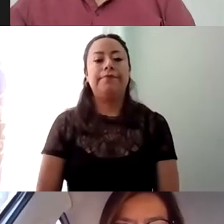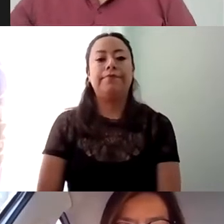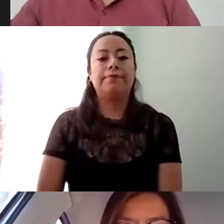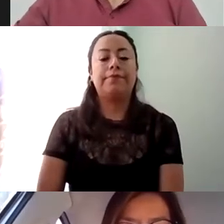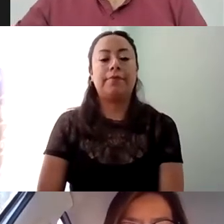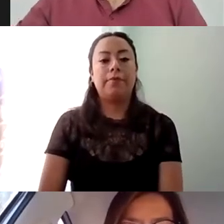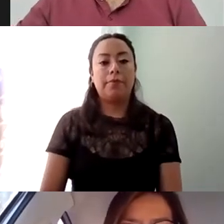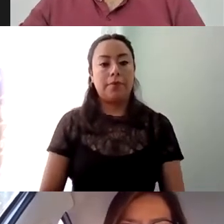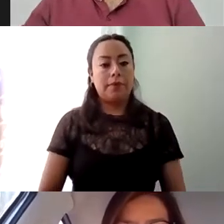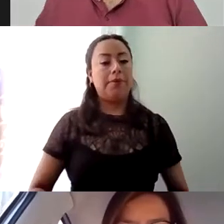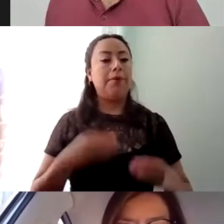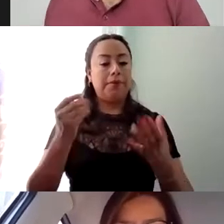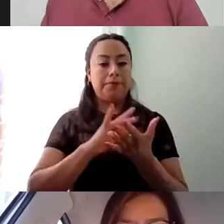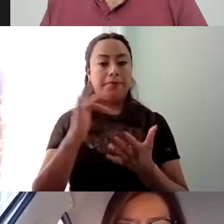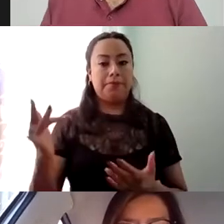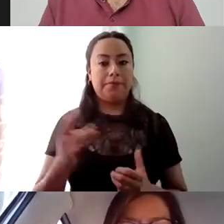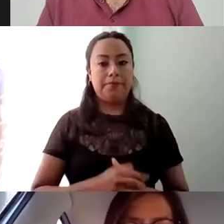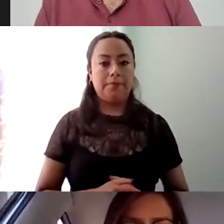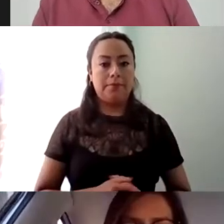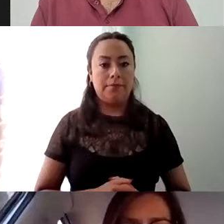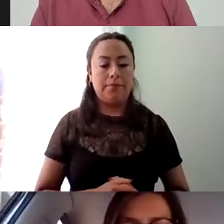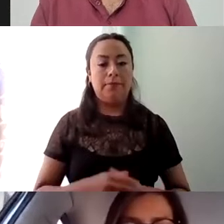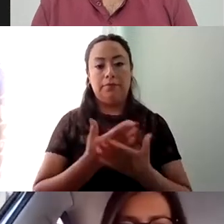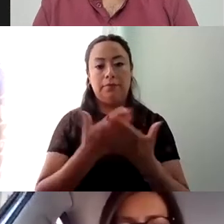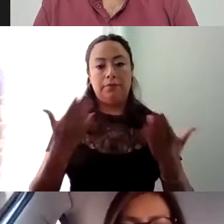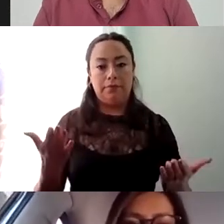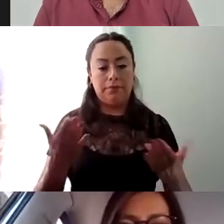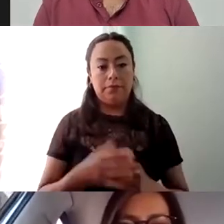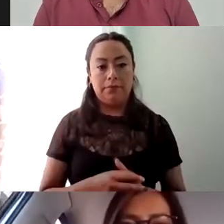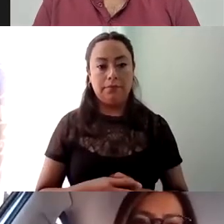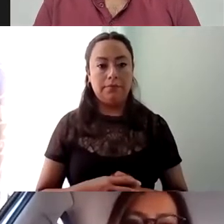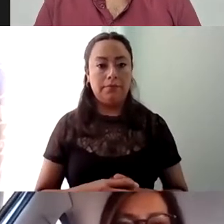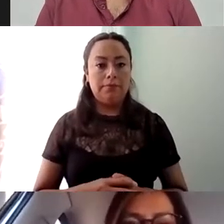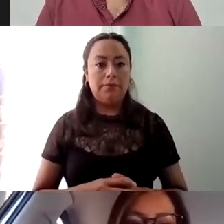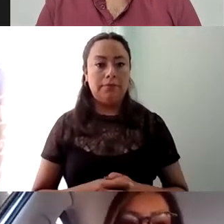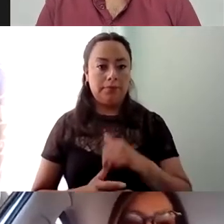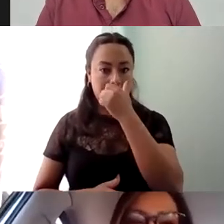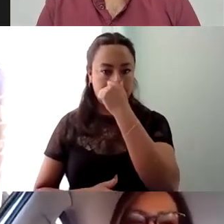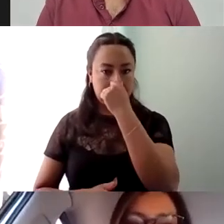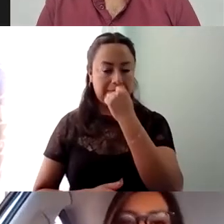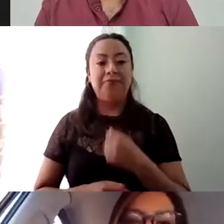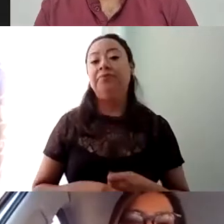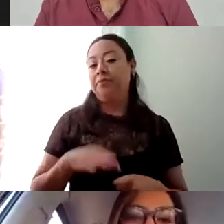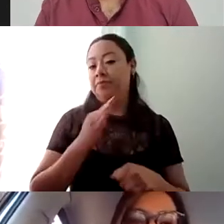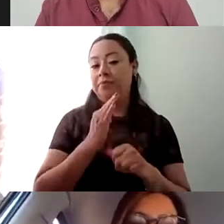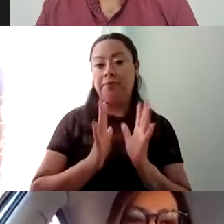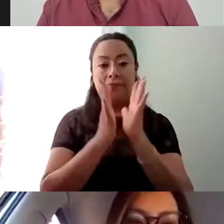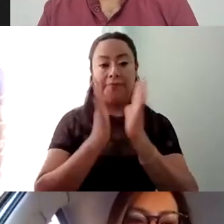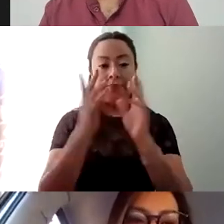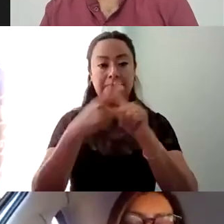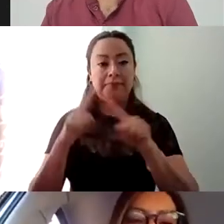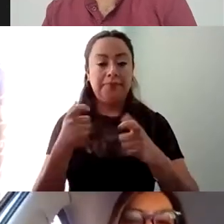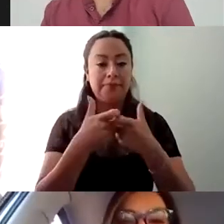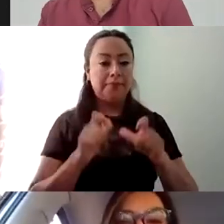Muchas gracias, consejera. Esta presidencia informa que las y los diputados de los diversos grupos parlamentarios que integran